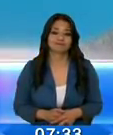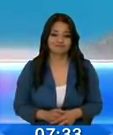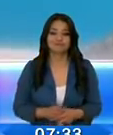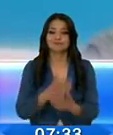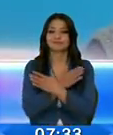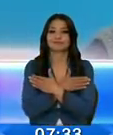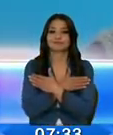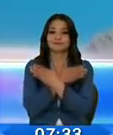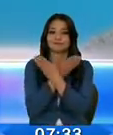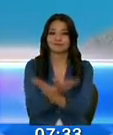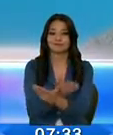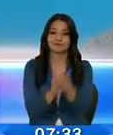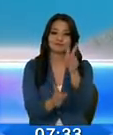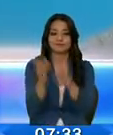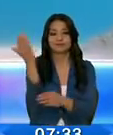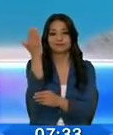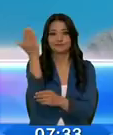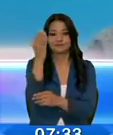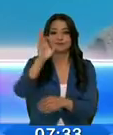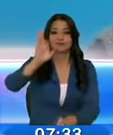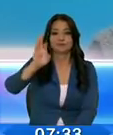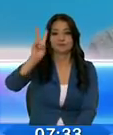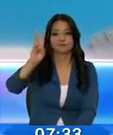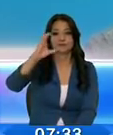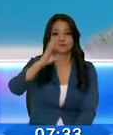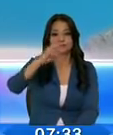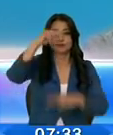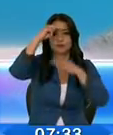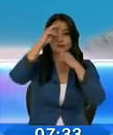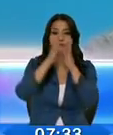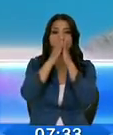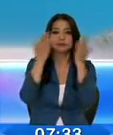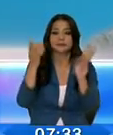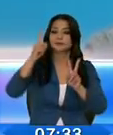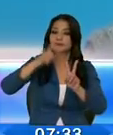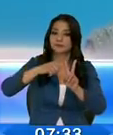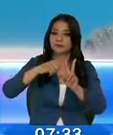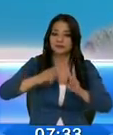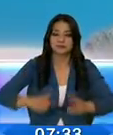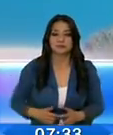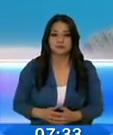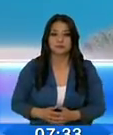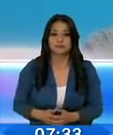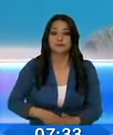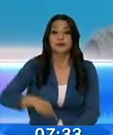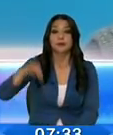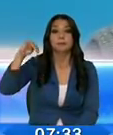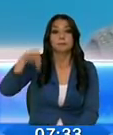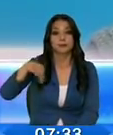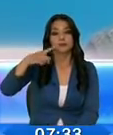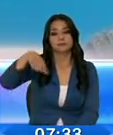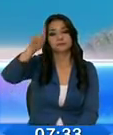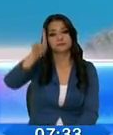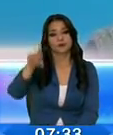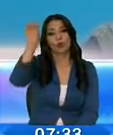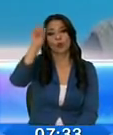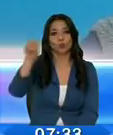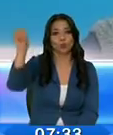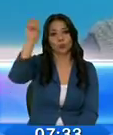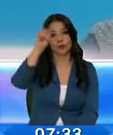Afectuosos saludos a los televidentes de Televicentro Noticiero El Comercio TV. Este martes 1 de